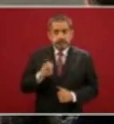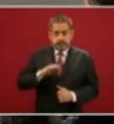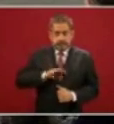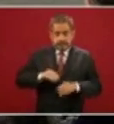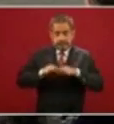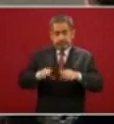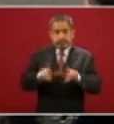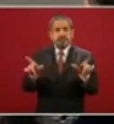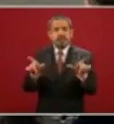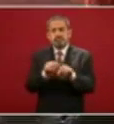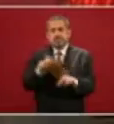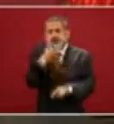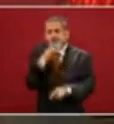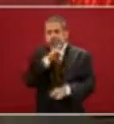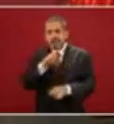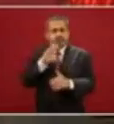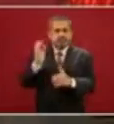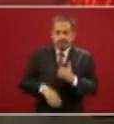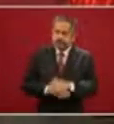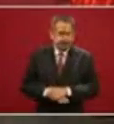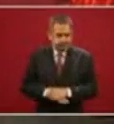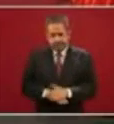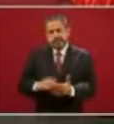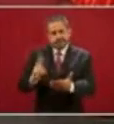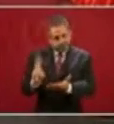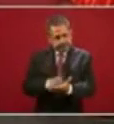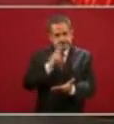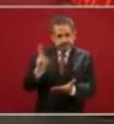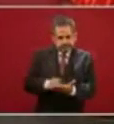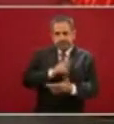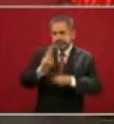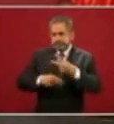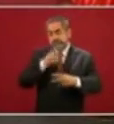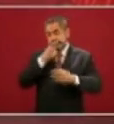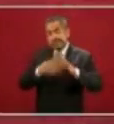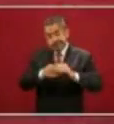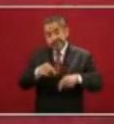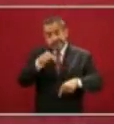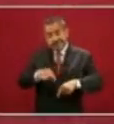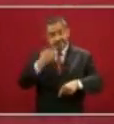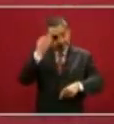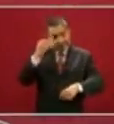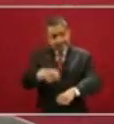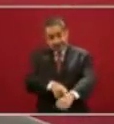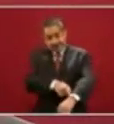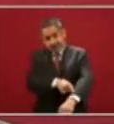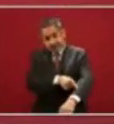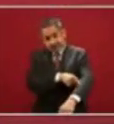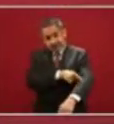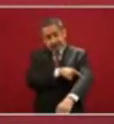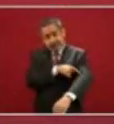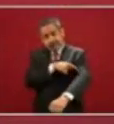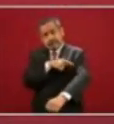corta. Ya lo hemos dicho, pero quiero volverlo a dejar muy en claro. Hemos dicho